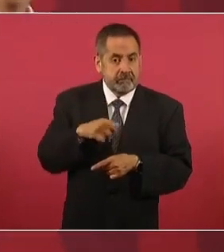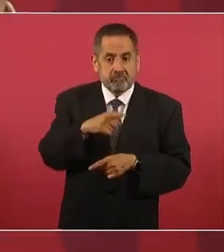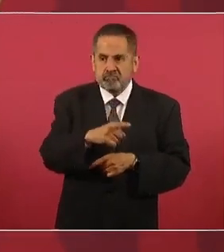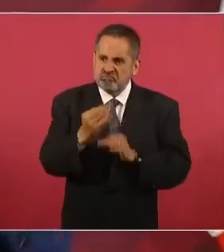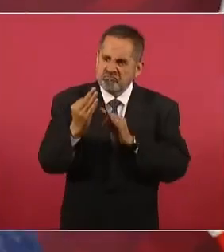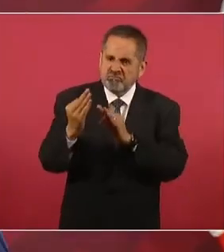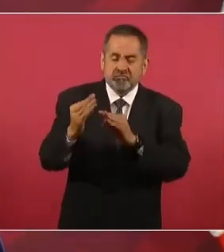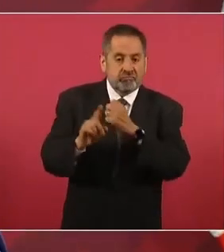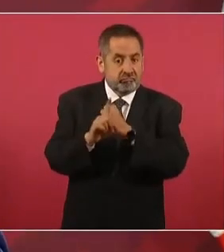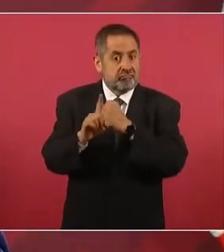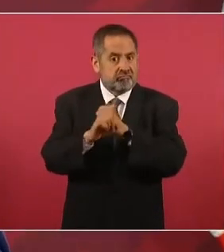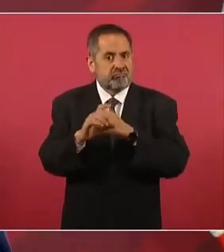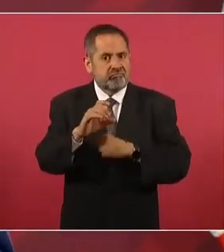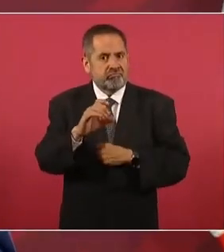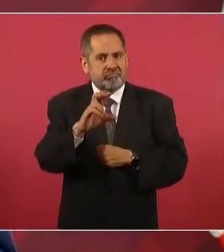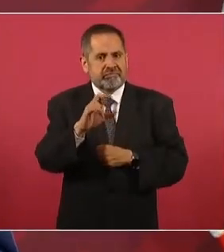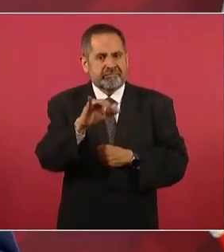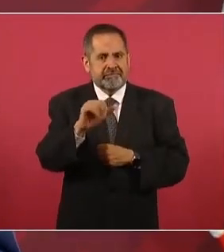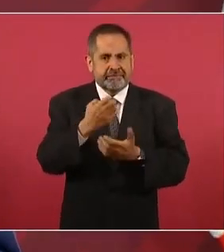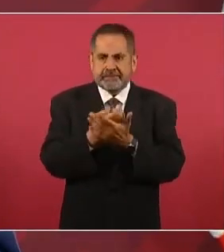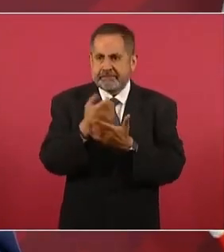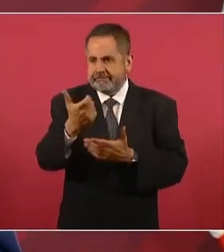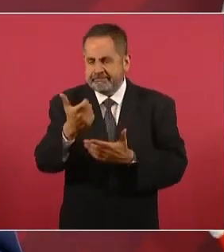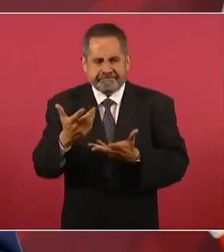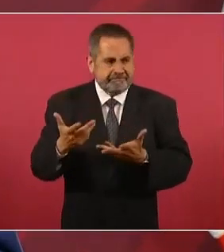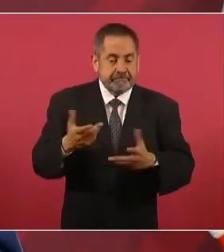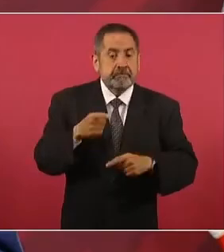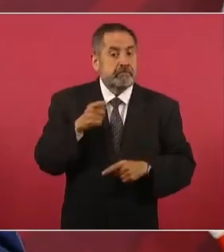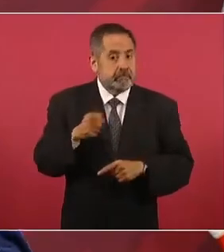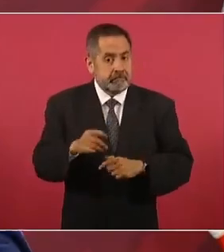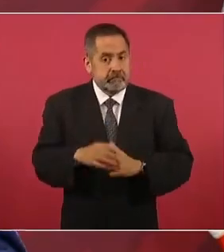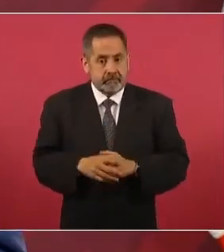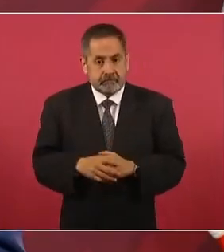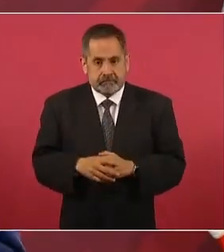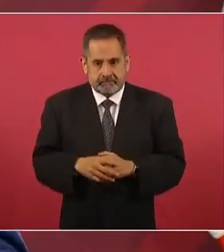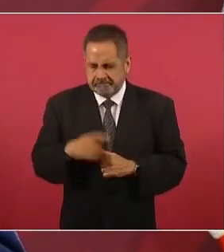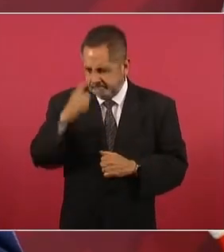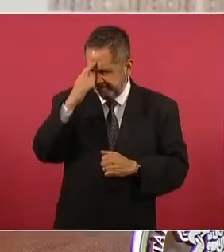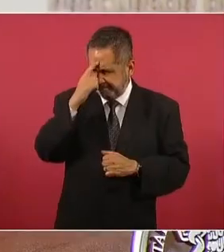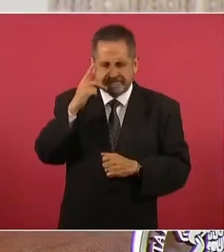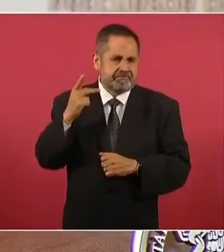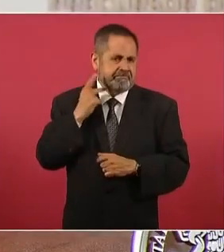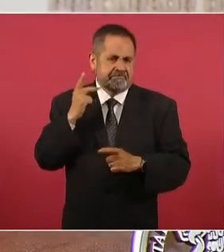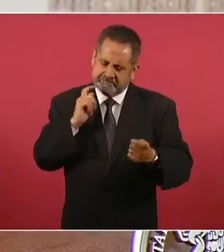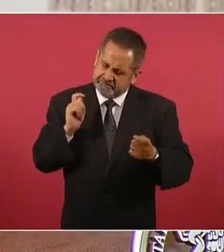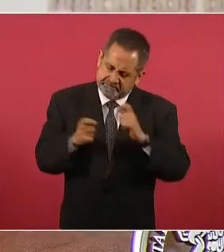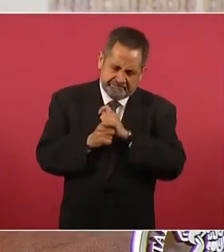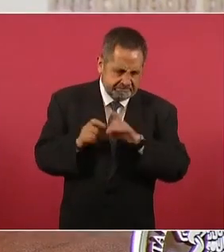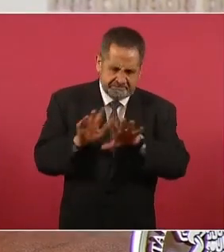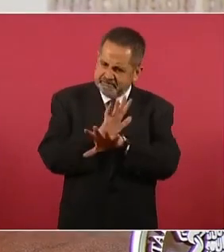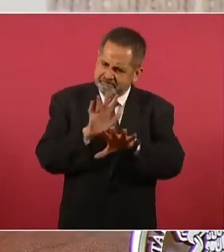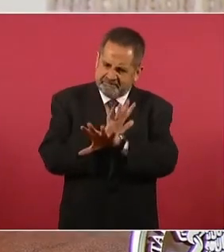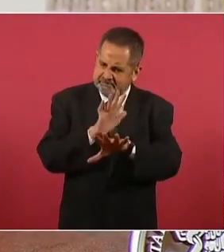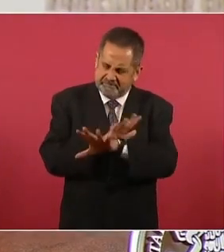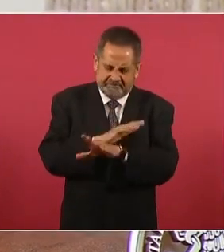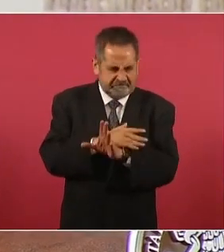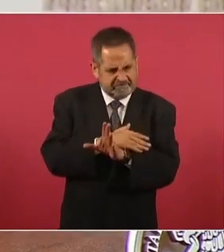enfrentar la crisis económica y cambió la política